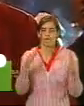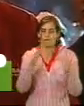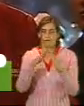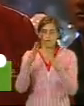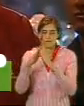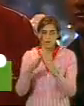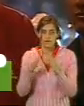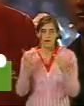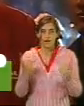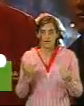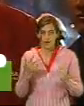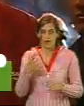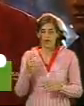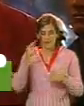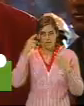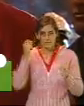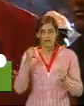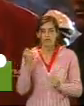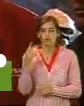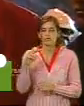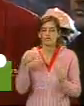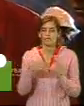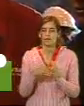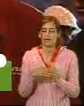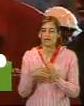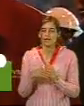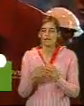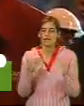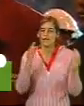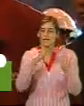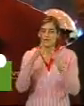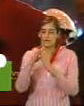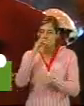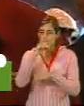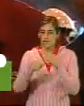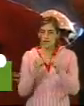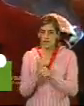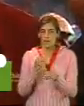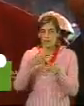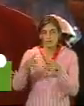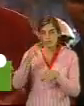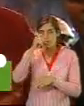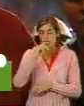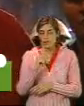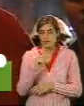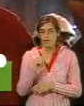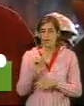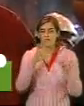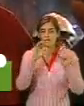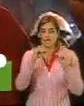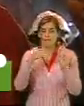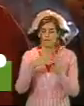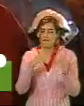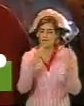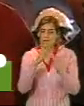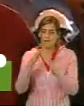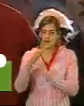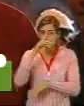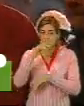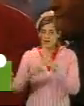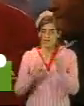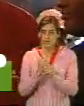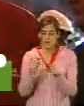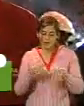viviendas, donde ahorita tenemos una capacidad de 12.000 viviendas al año, el año que viene vamos a tener 60.000 viviendas al año, estamos aquí en estas